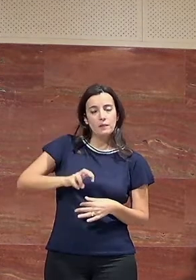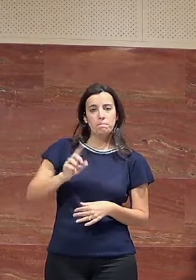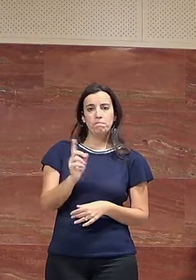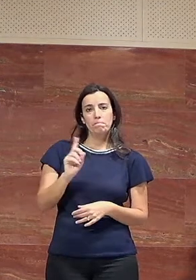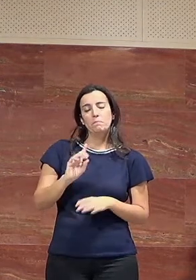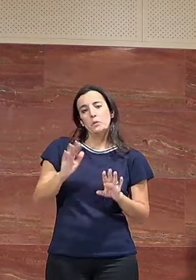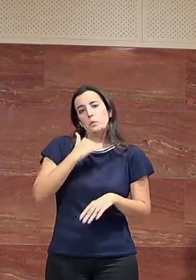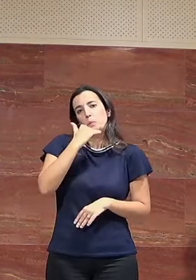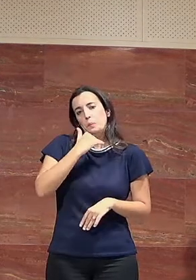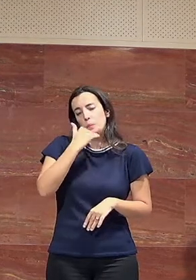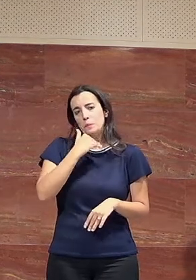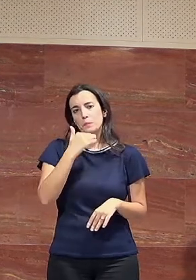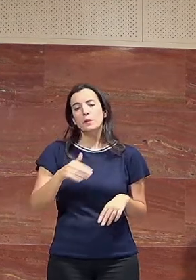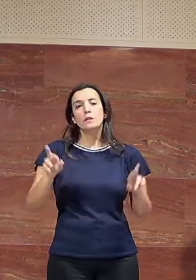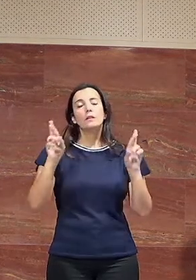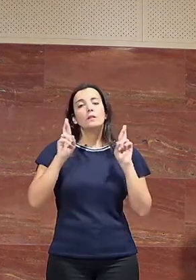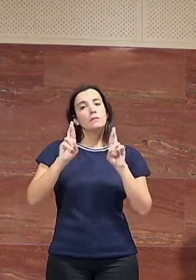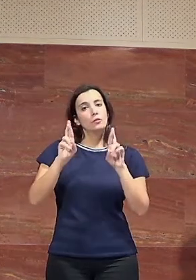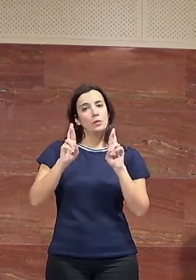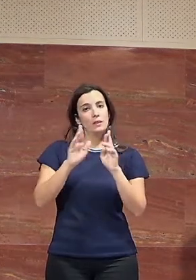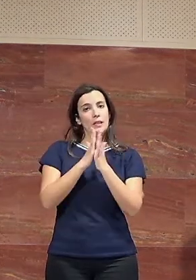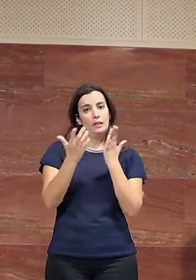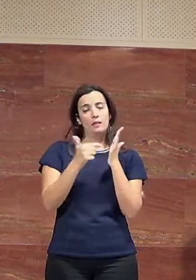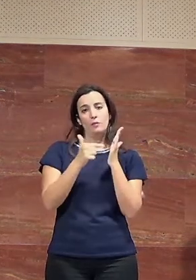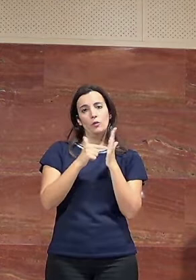es mejor que nada. Mucha suerte con el libro